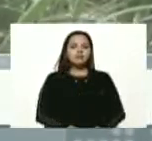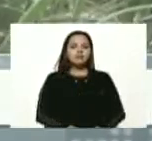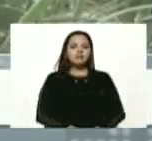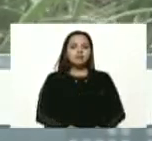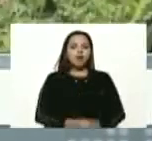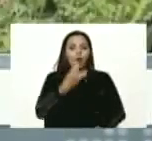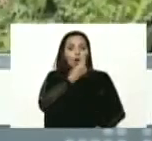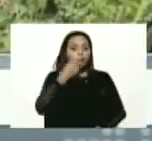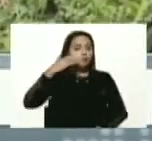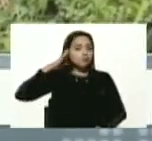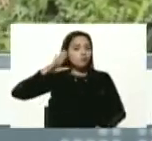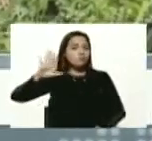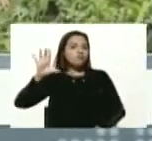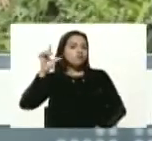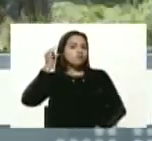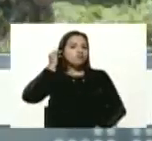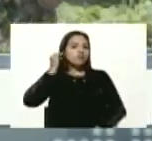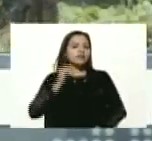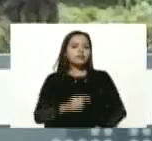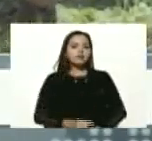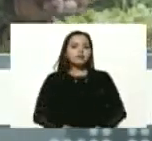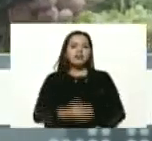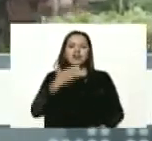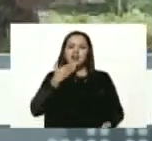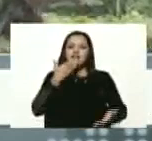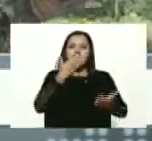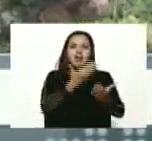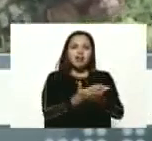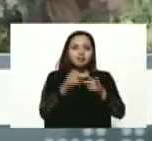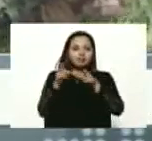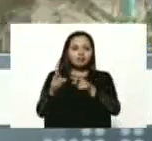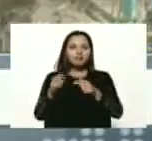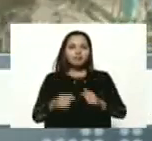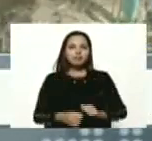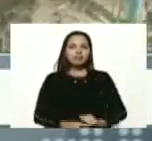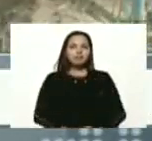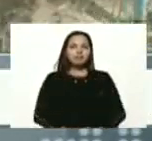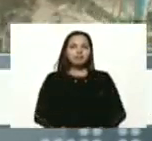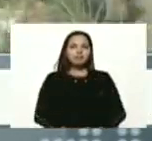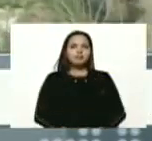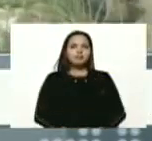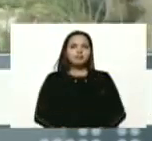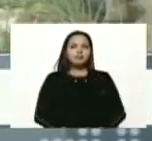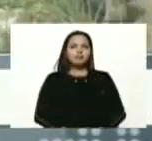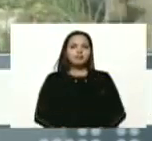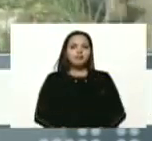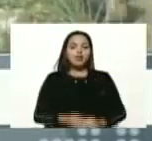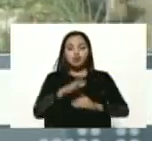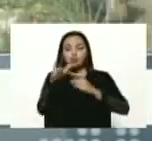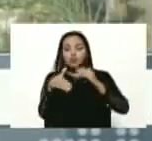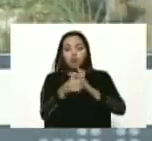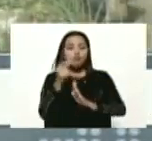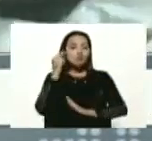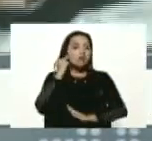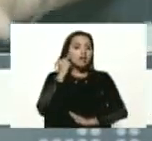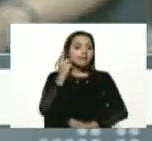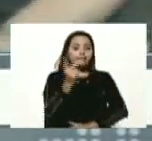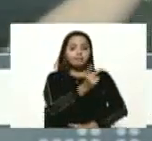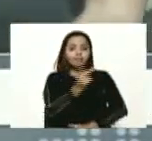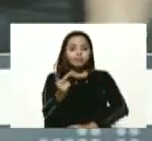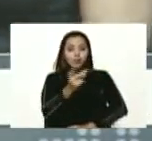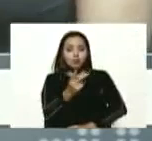Palabra de mujer. Bueno, gracias a Damaris, a Norelis, dos